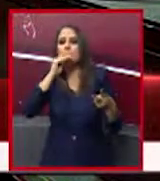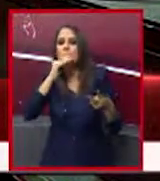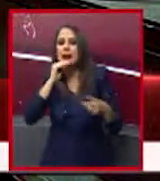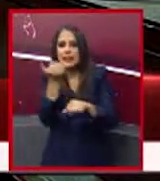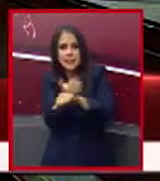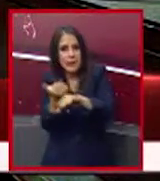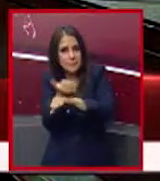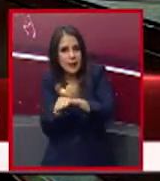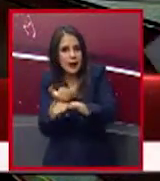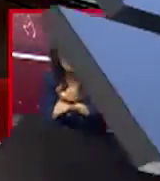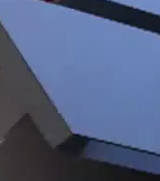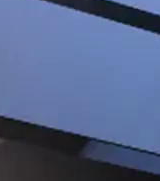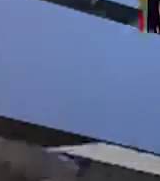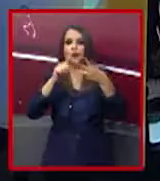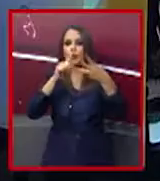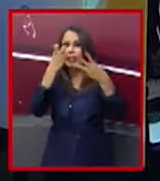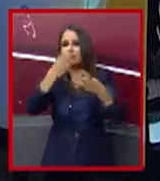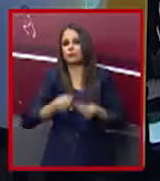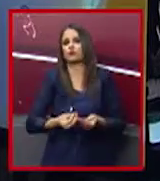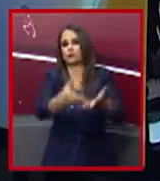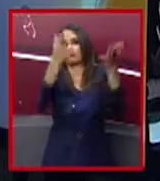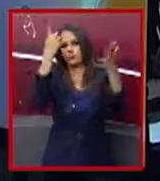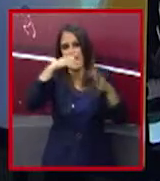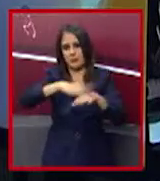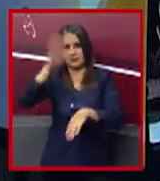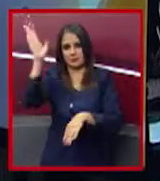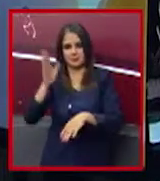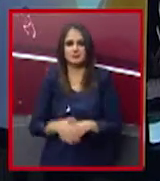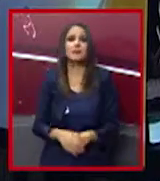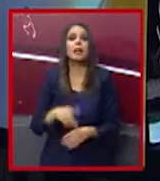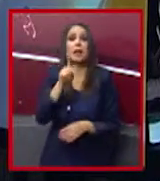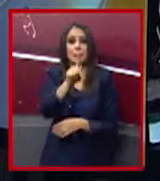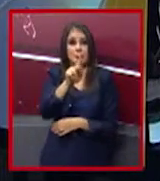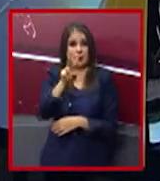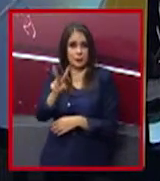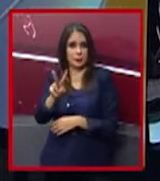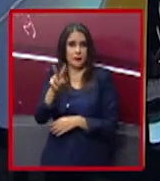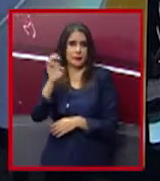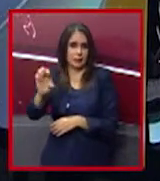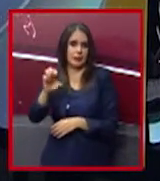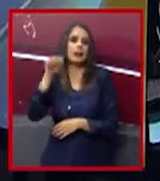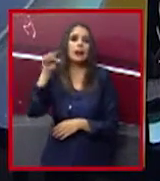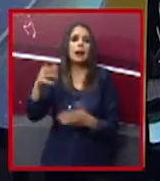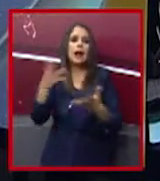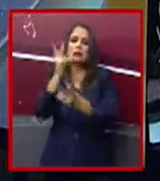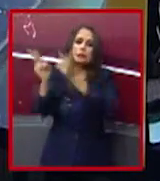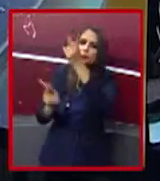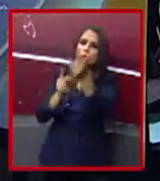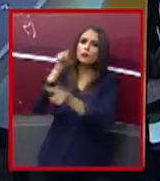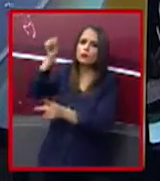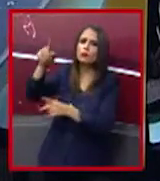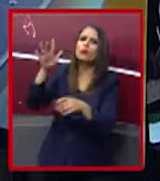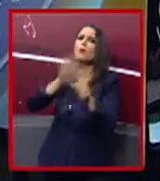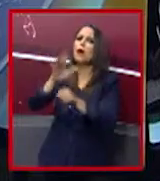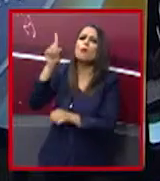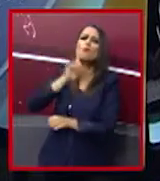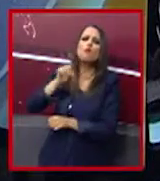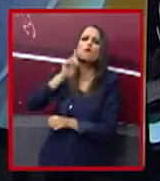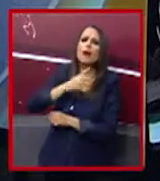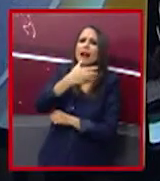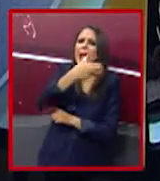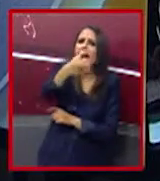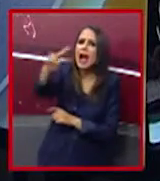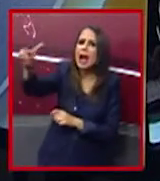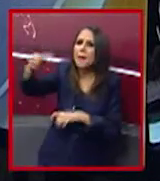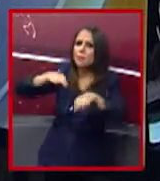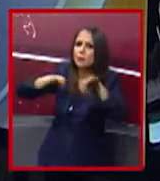amarillo, reconversión. El Partido Verde Ecologista de México cuestionó al funcionario sobre la situación de las mujeres del campo,